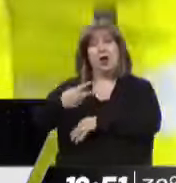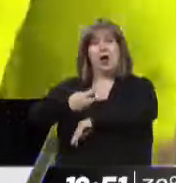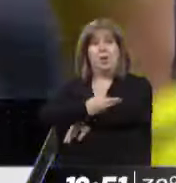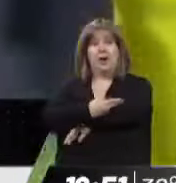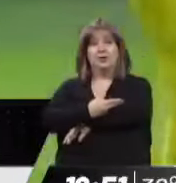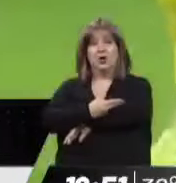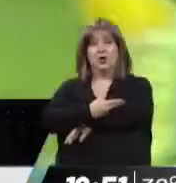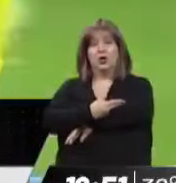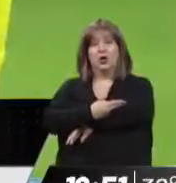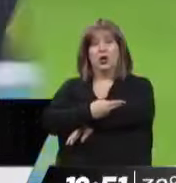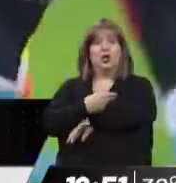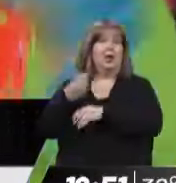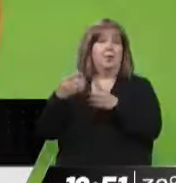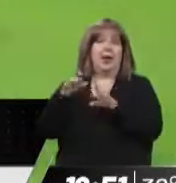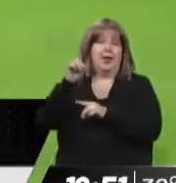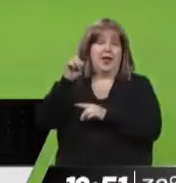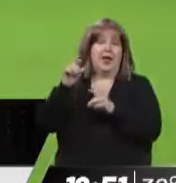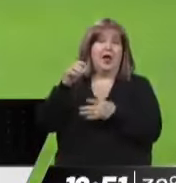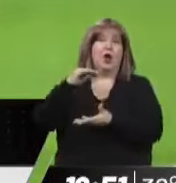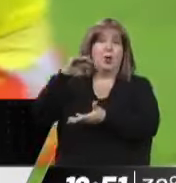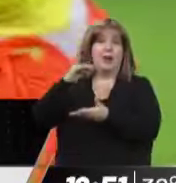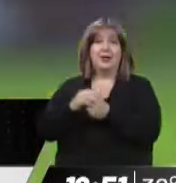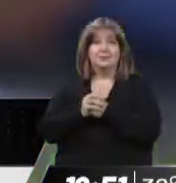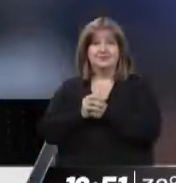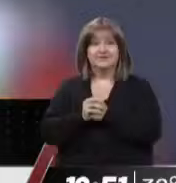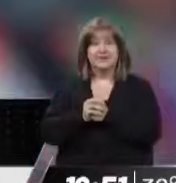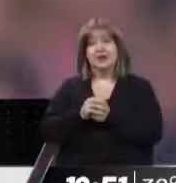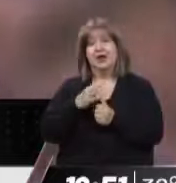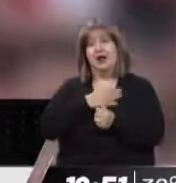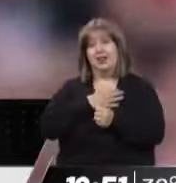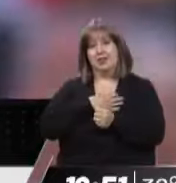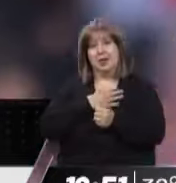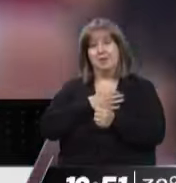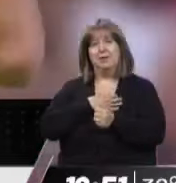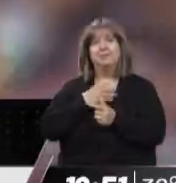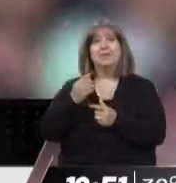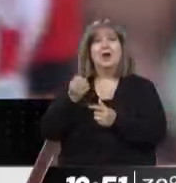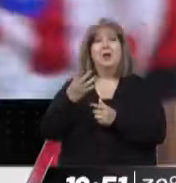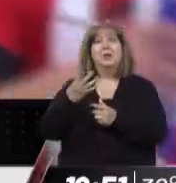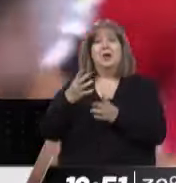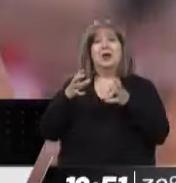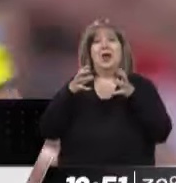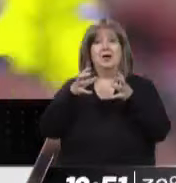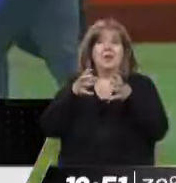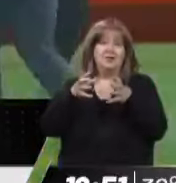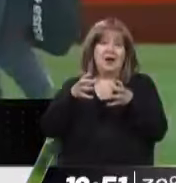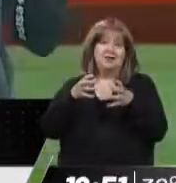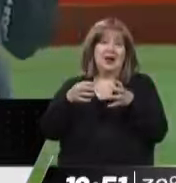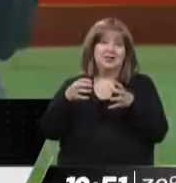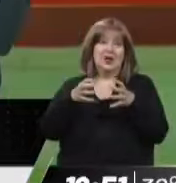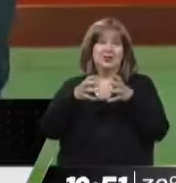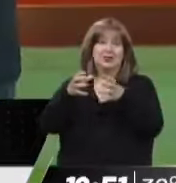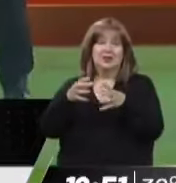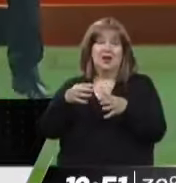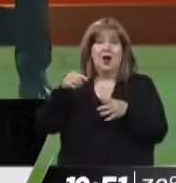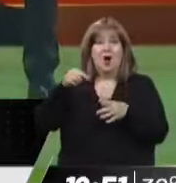por lo tanto, se pierde la Copa del Mundo. Una pena... Lo lamentamos por la selección y por él profundamente, pero es la